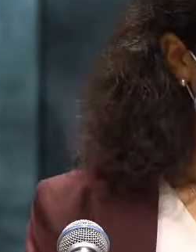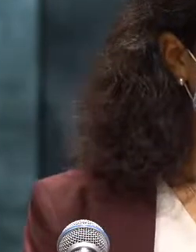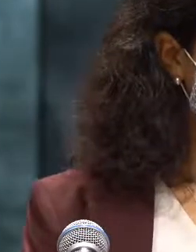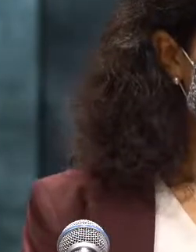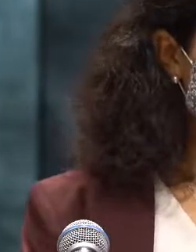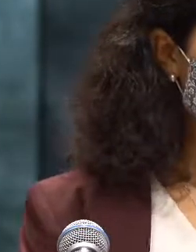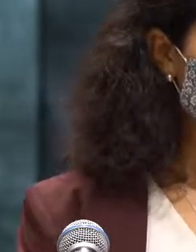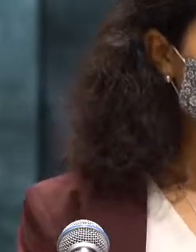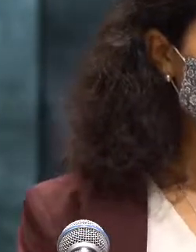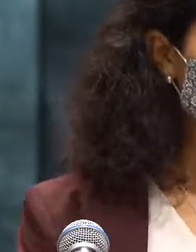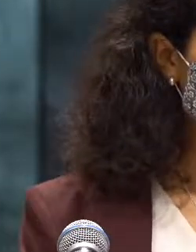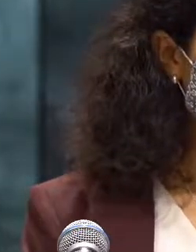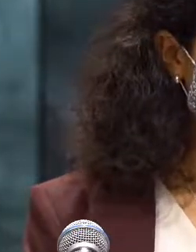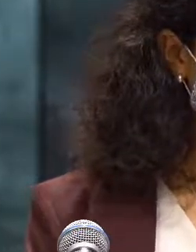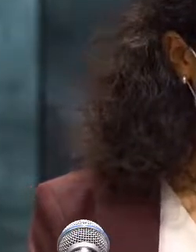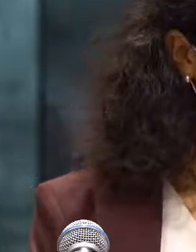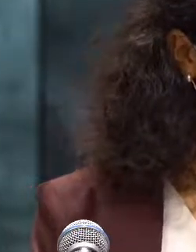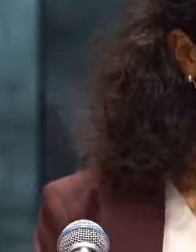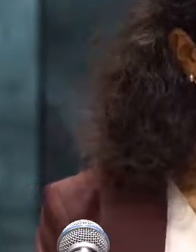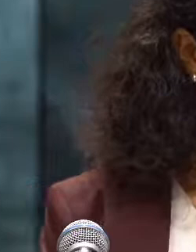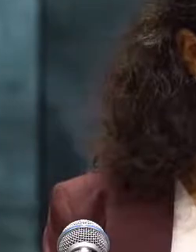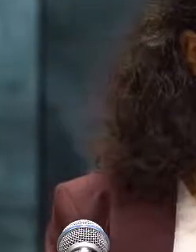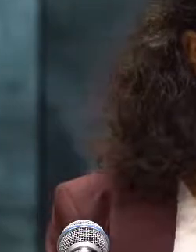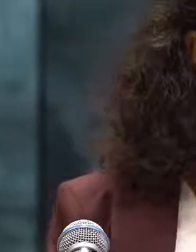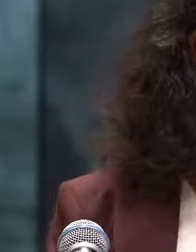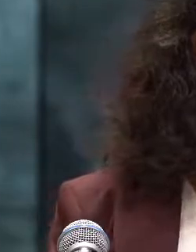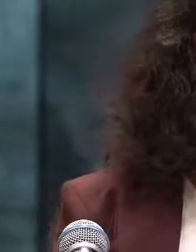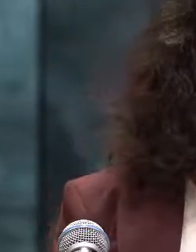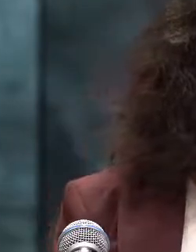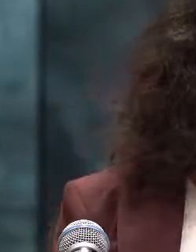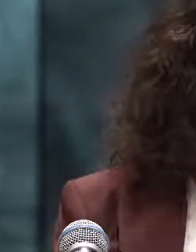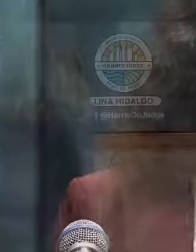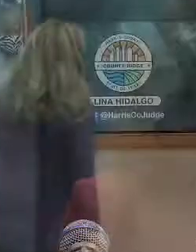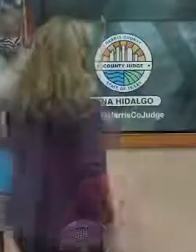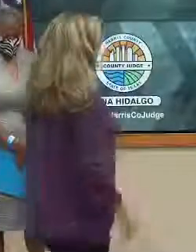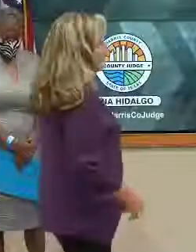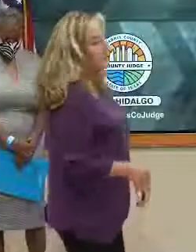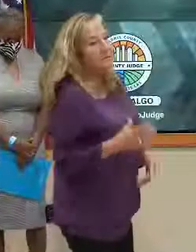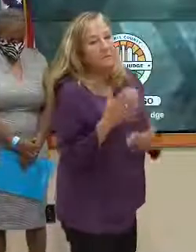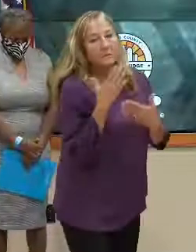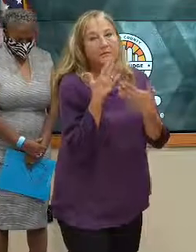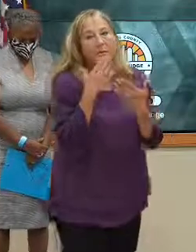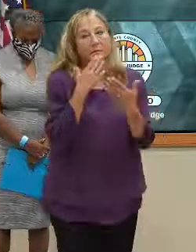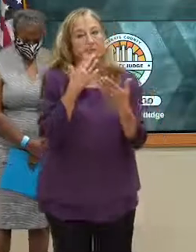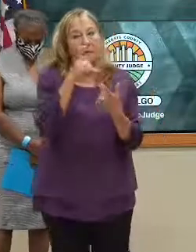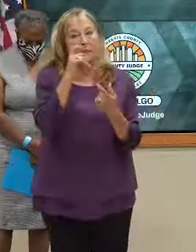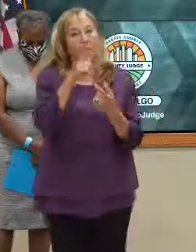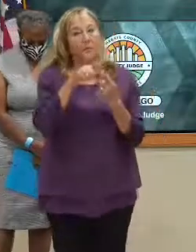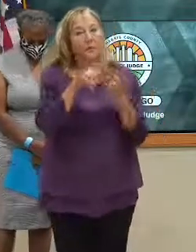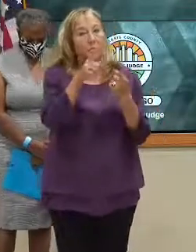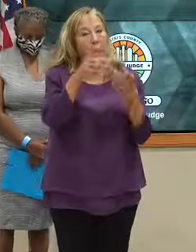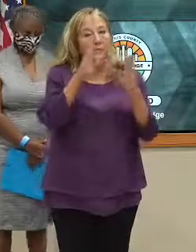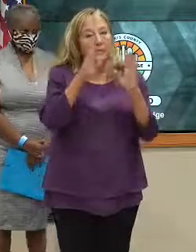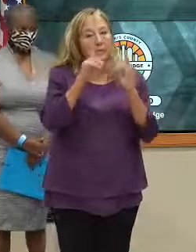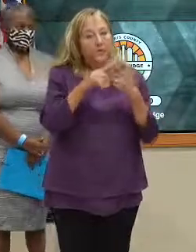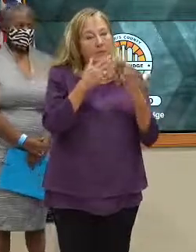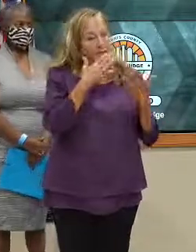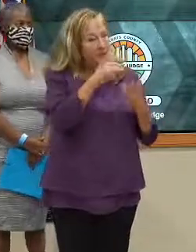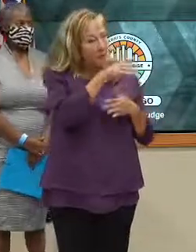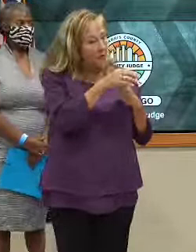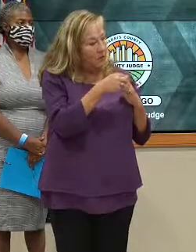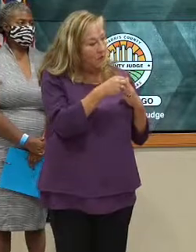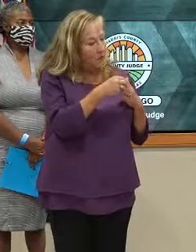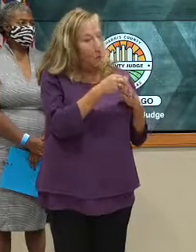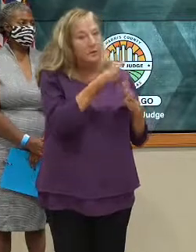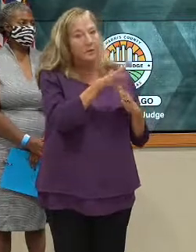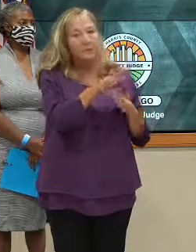Gracias. Thank you so much. We'll hear from Dr. Hotez and then we'll take questions. Dr. Hotez, thank you for your leadership and advocacy on this issue and, of